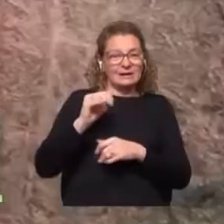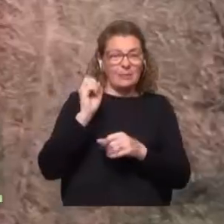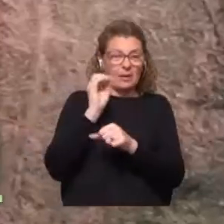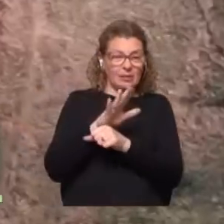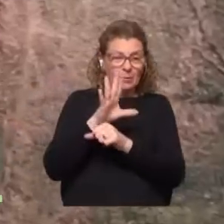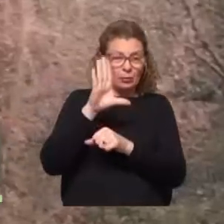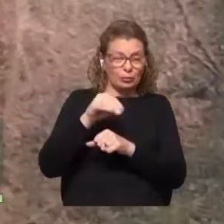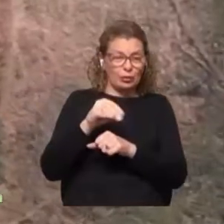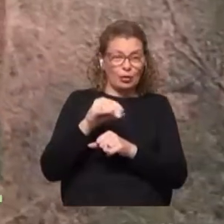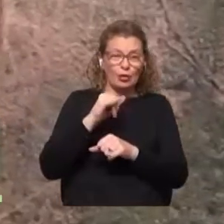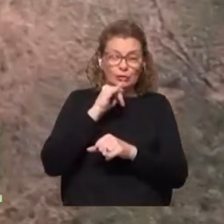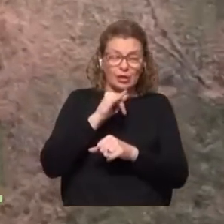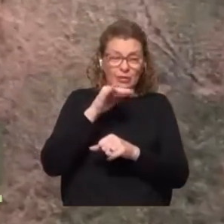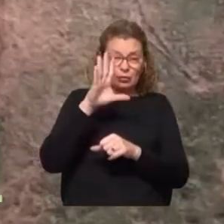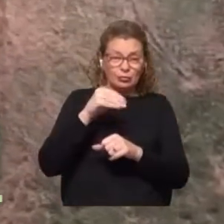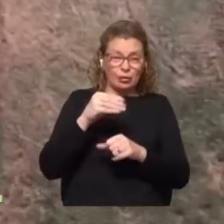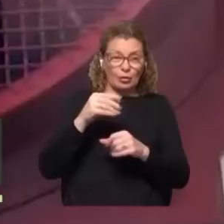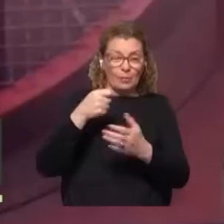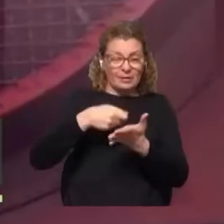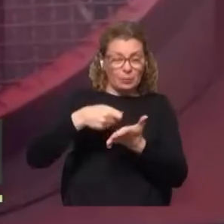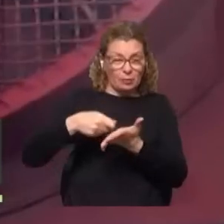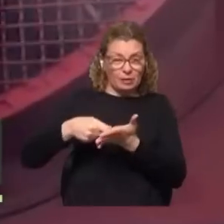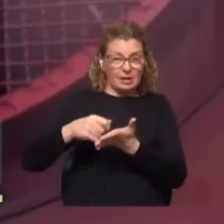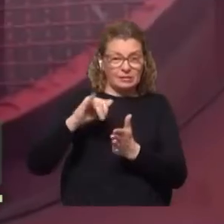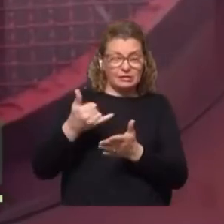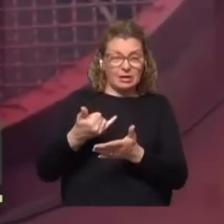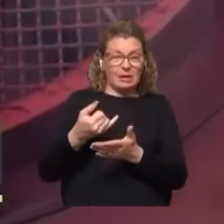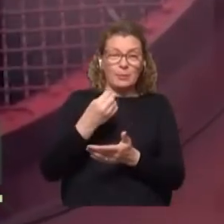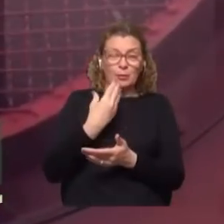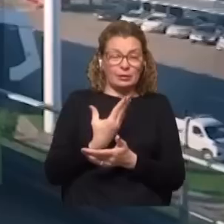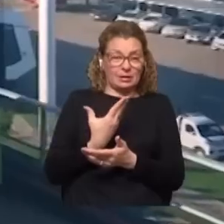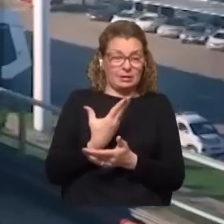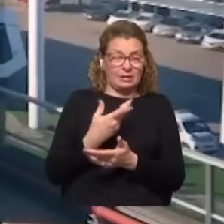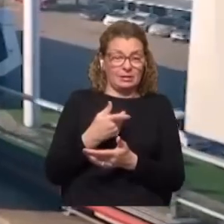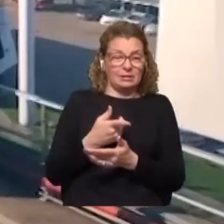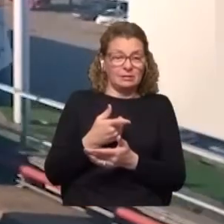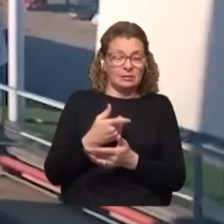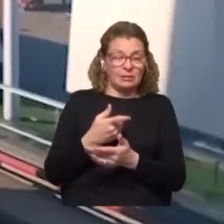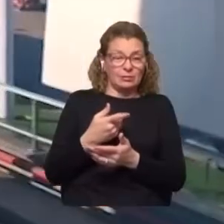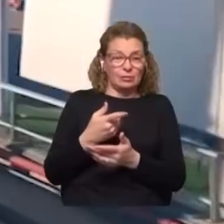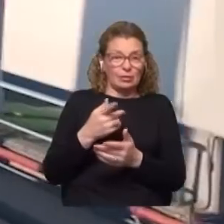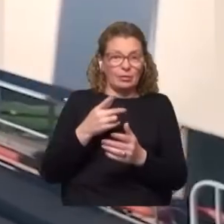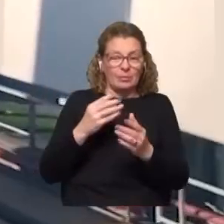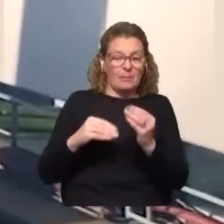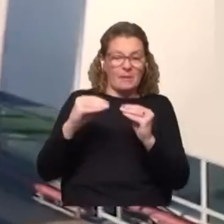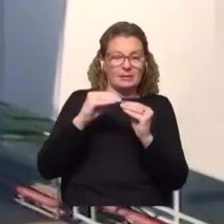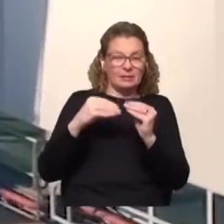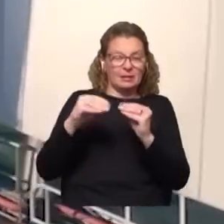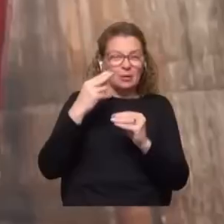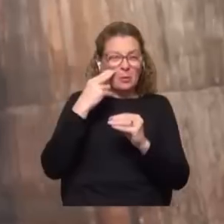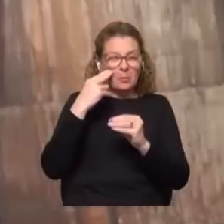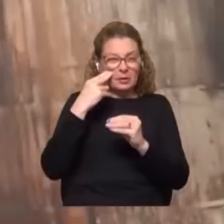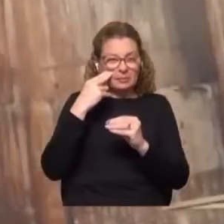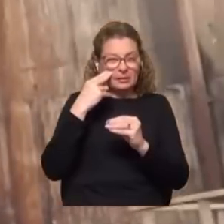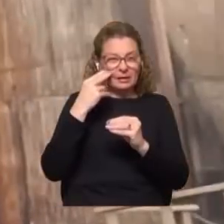los materiales y contando historiando todo lo que es la parte presupuestal y por qué el porqué de de los incrementos que es un problema que